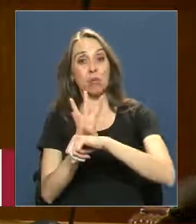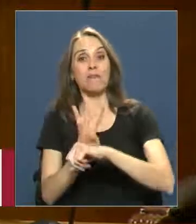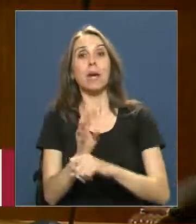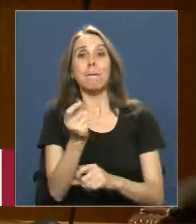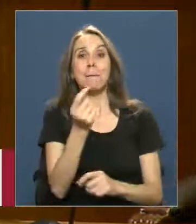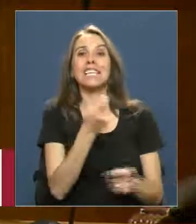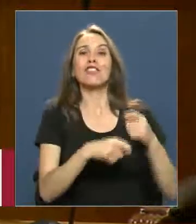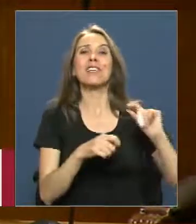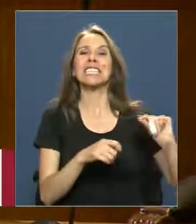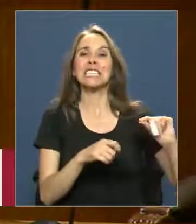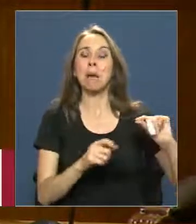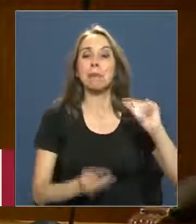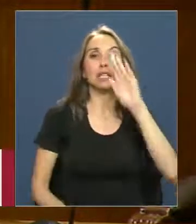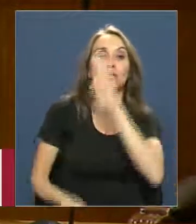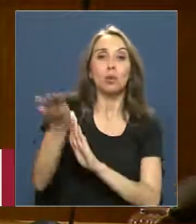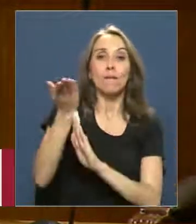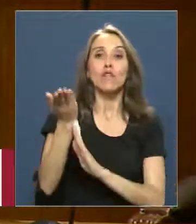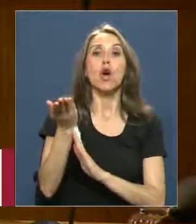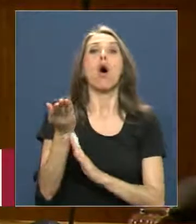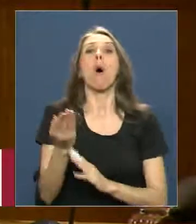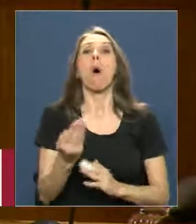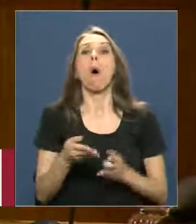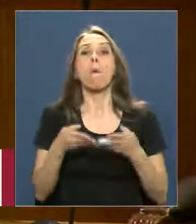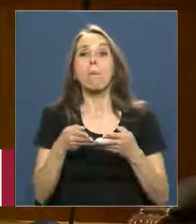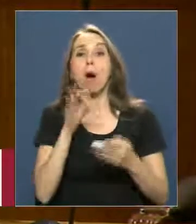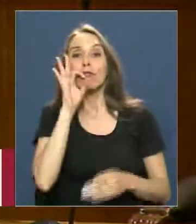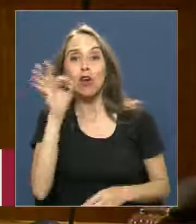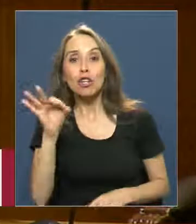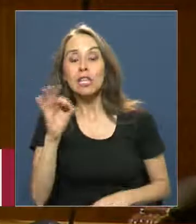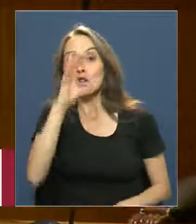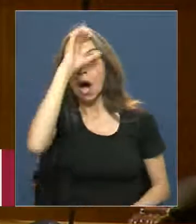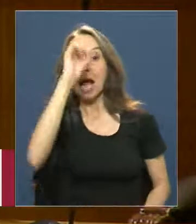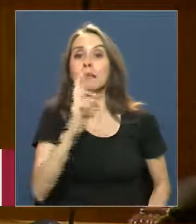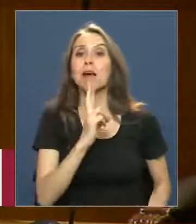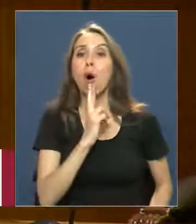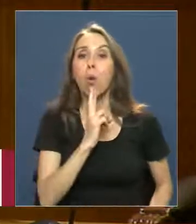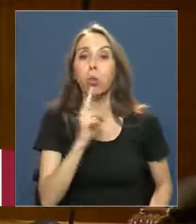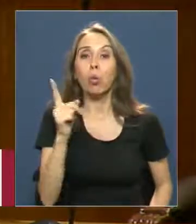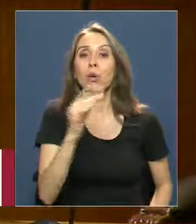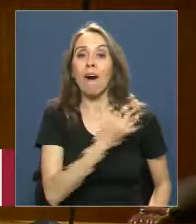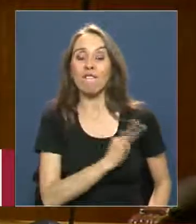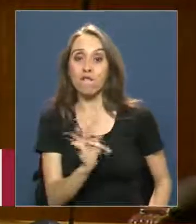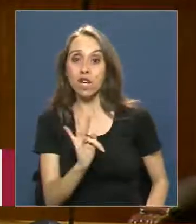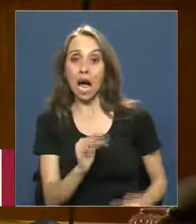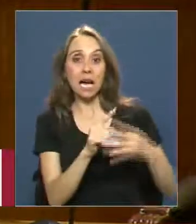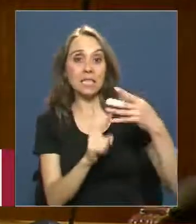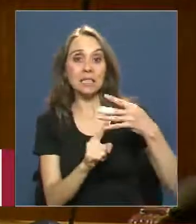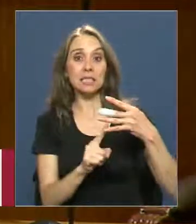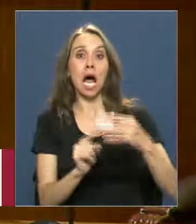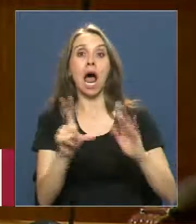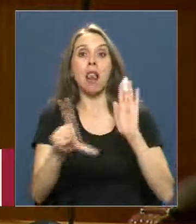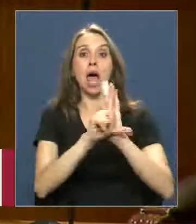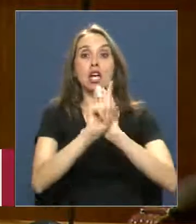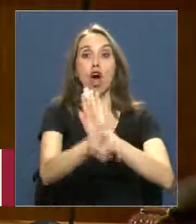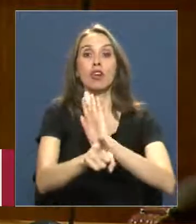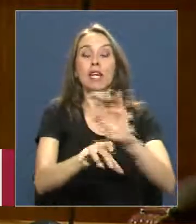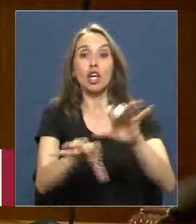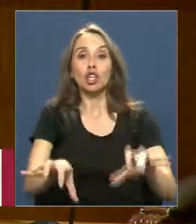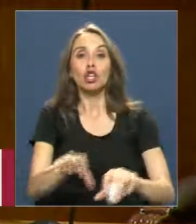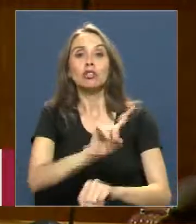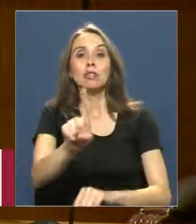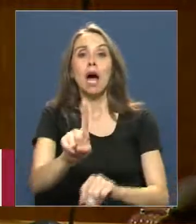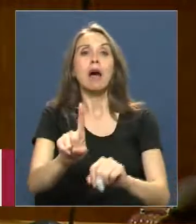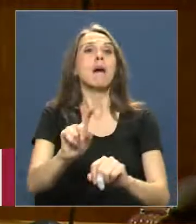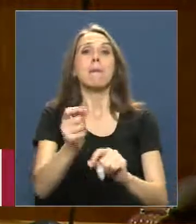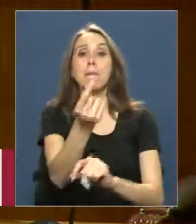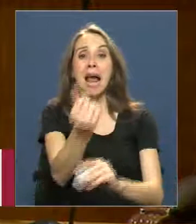Para evitar esto, países como Puerto Rico, Argentina, Honduras y Francia han congelado los precios de dichos elementos con